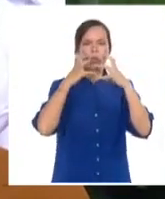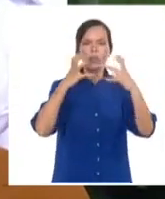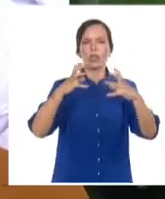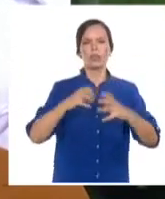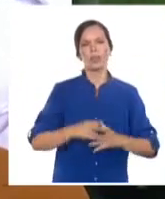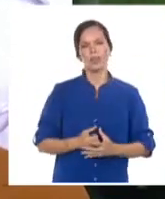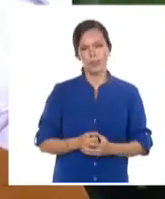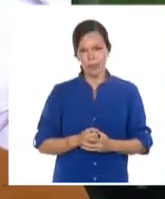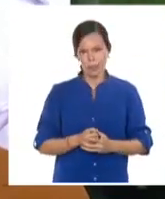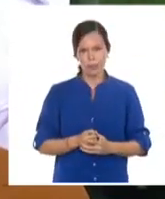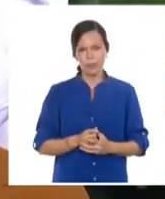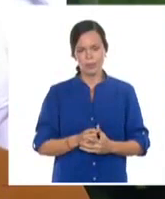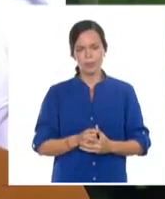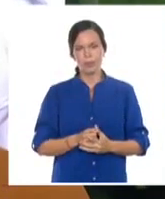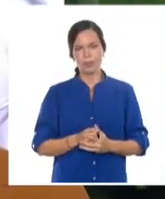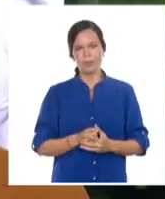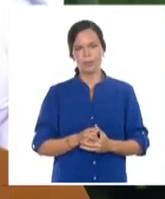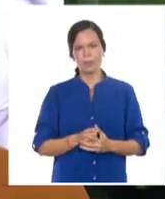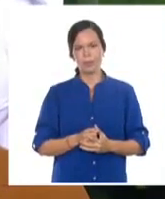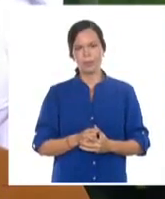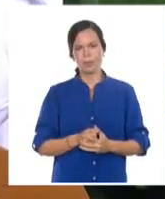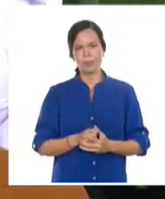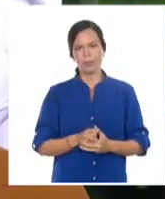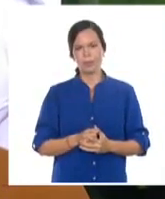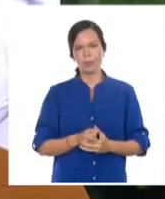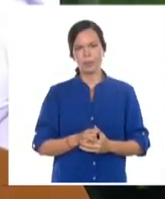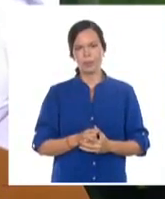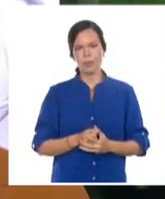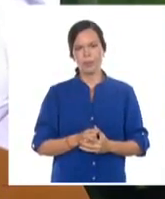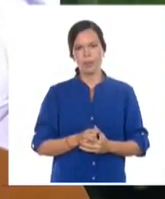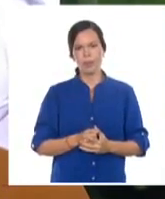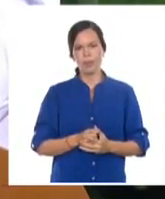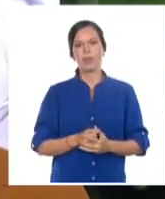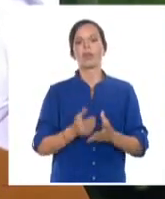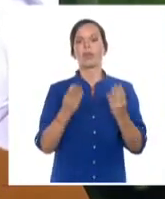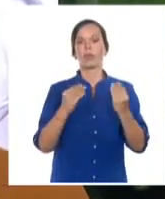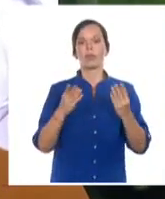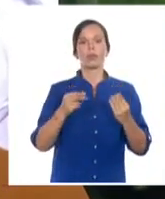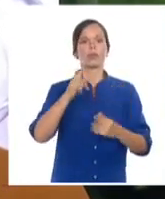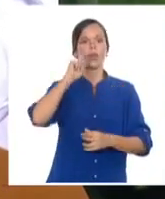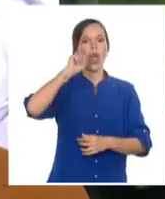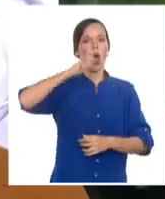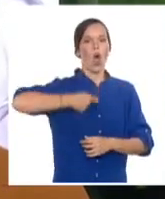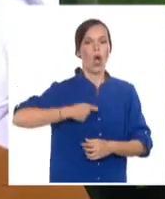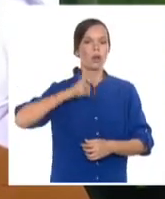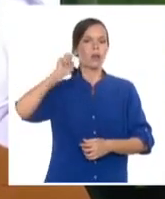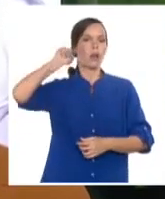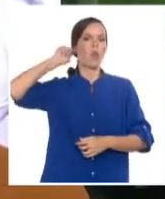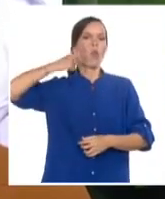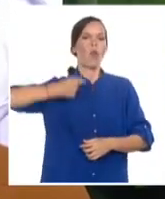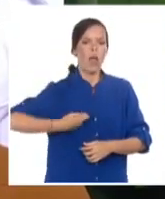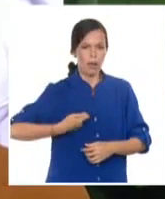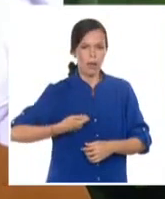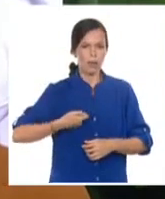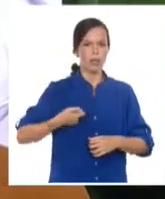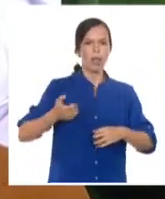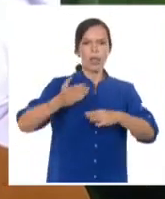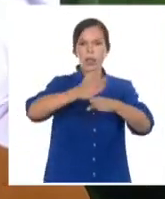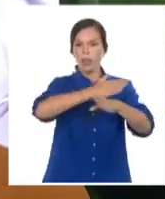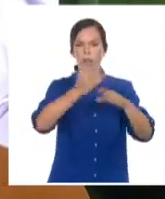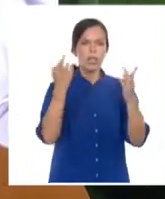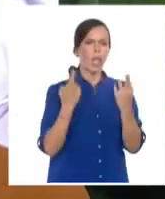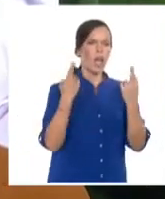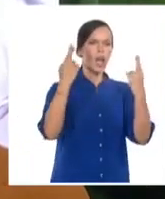fuerzas populares al ideal libertario se sumaron mujeres y hombres de los más diversos orígenes y riquezas